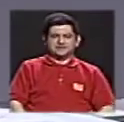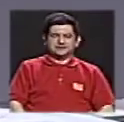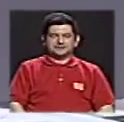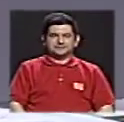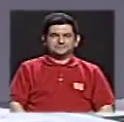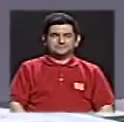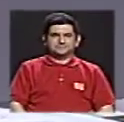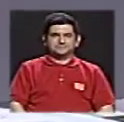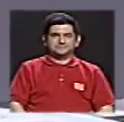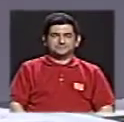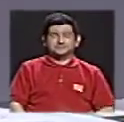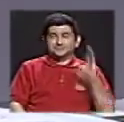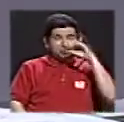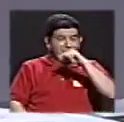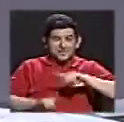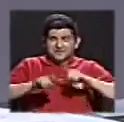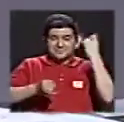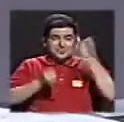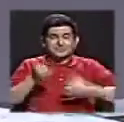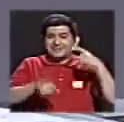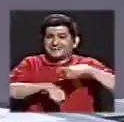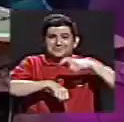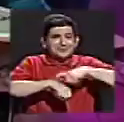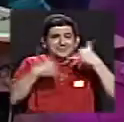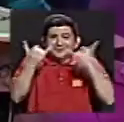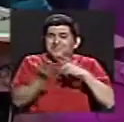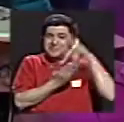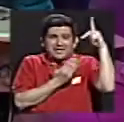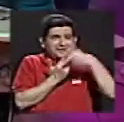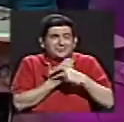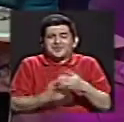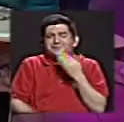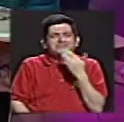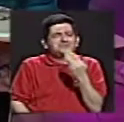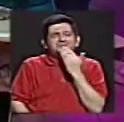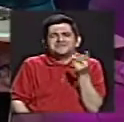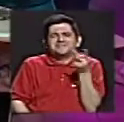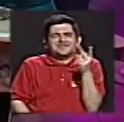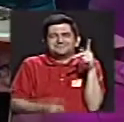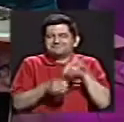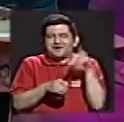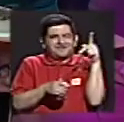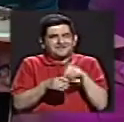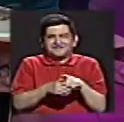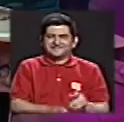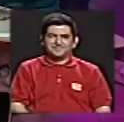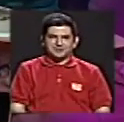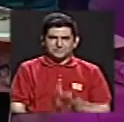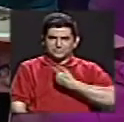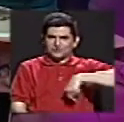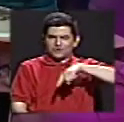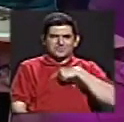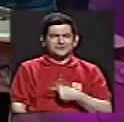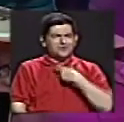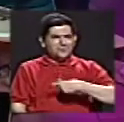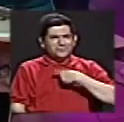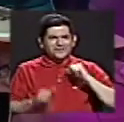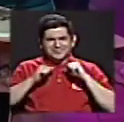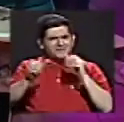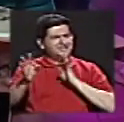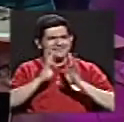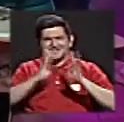3657. Vieran que no se dieron cuenta, pero ya se acabó el tiempo, ya se nos acabó el programa. Les agradecemos mucho su participación y quedamos con muchas ganas de